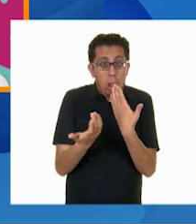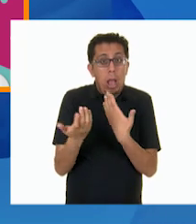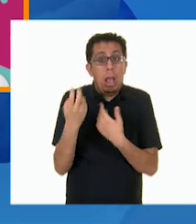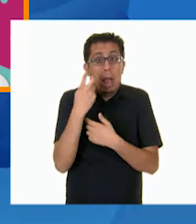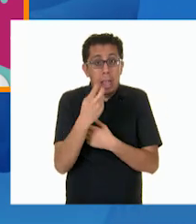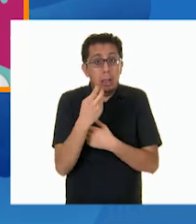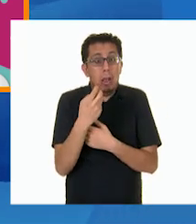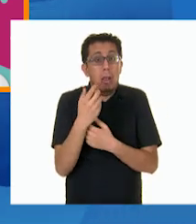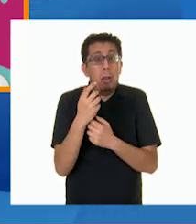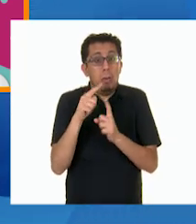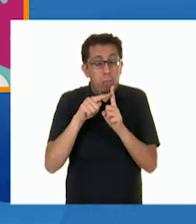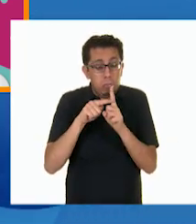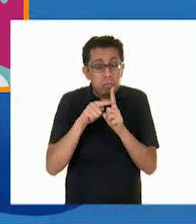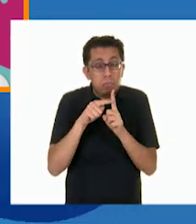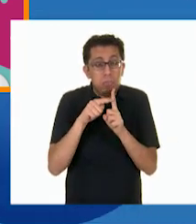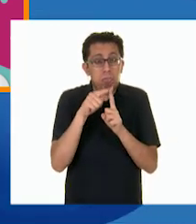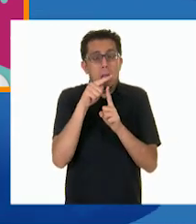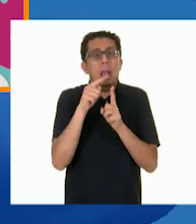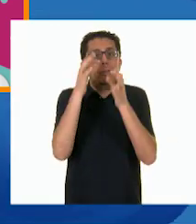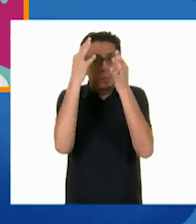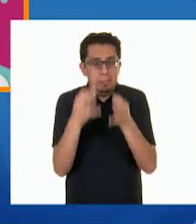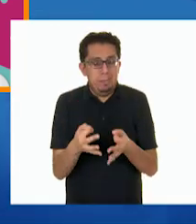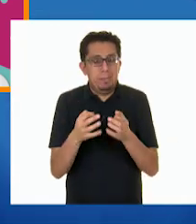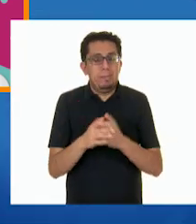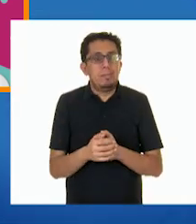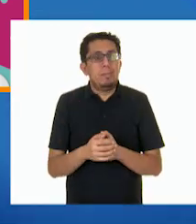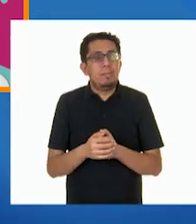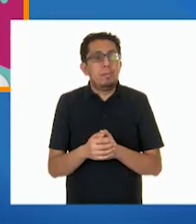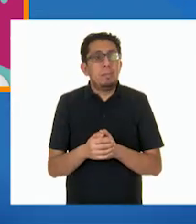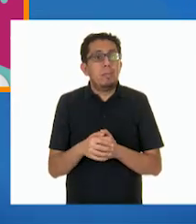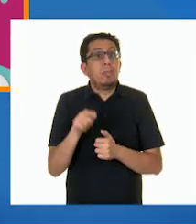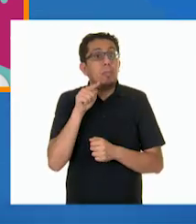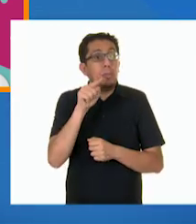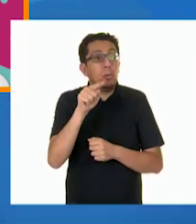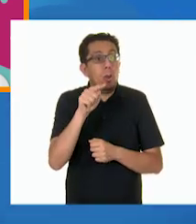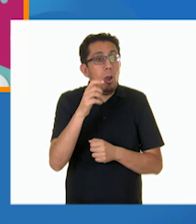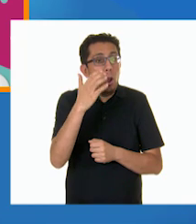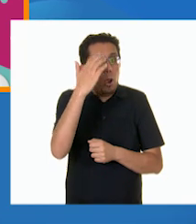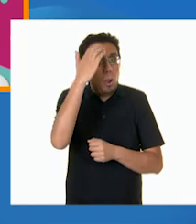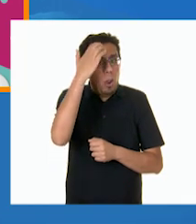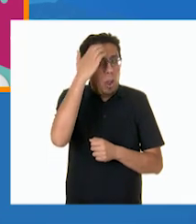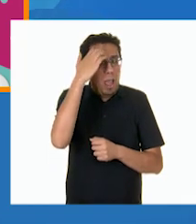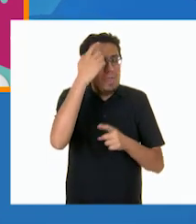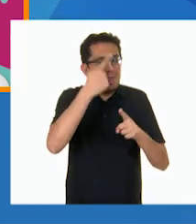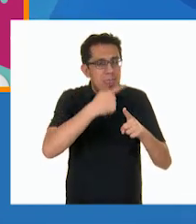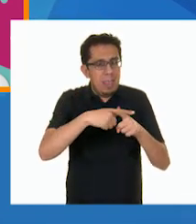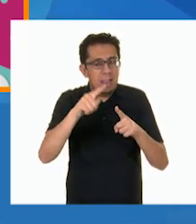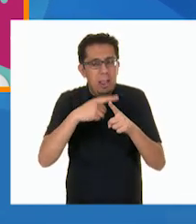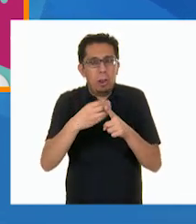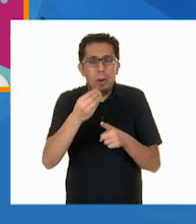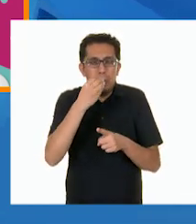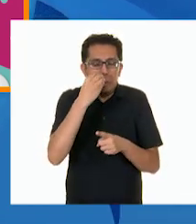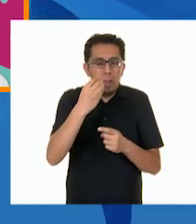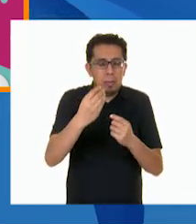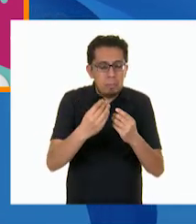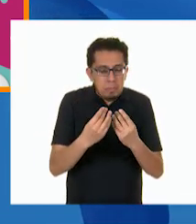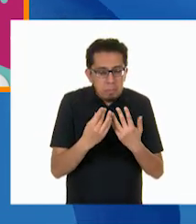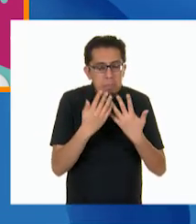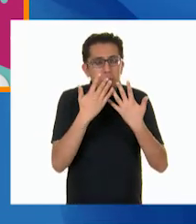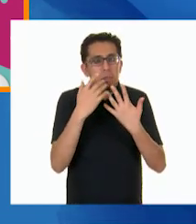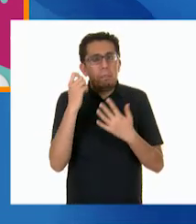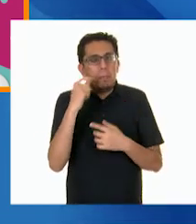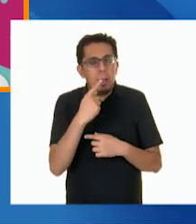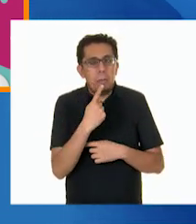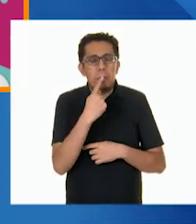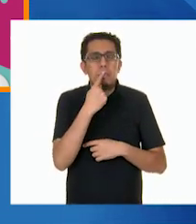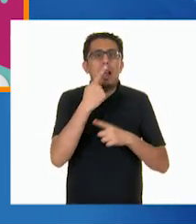alcancen la temperatura adecuada. Descubre todos los matices de aroma y sabor de los alimentos al controlar de